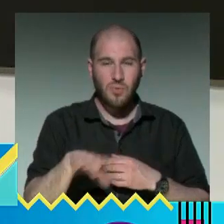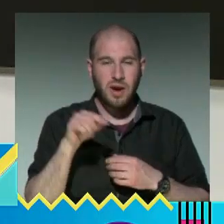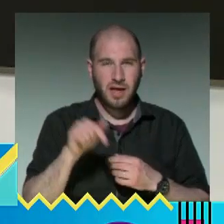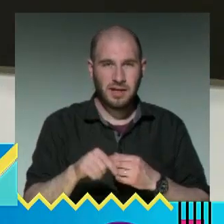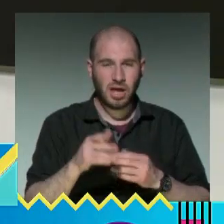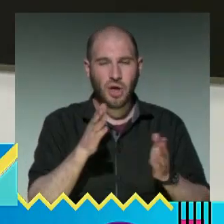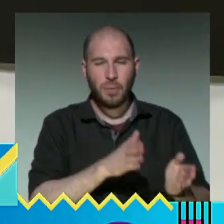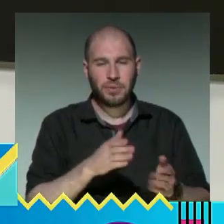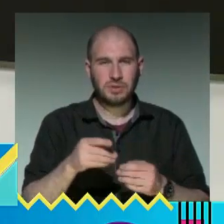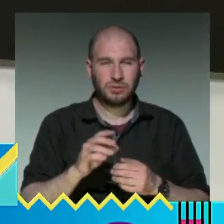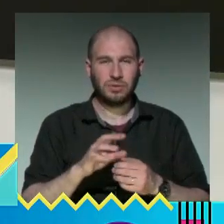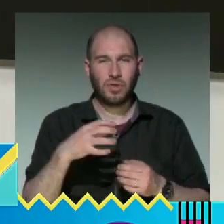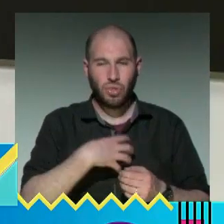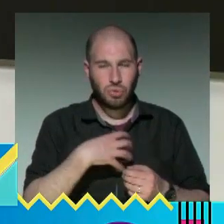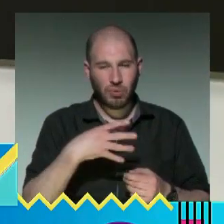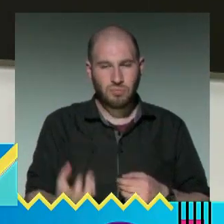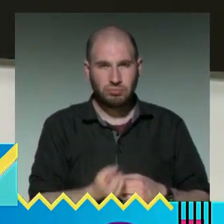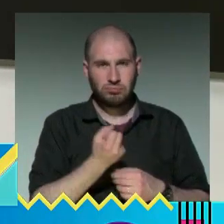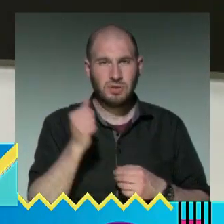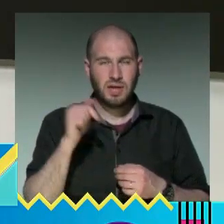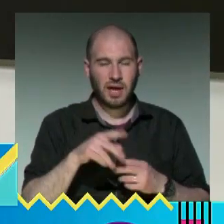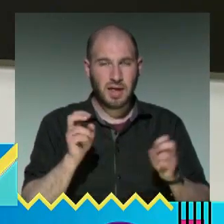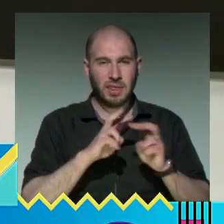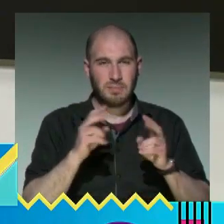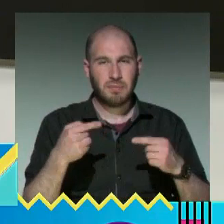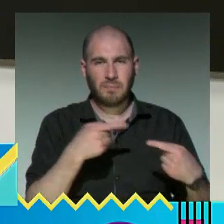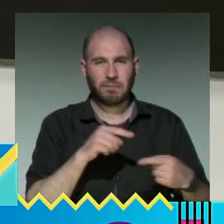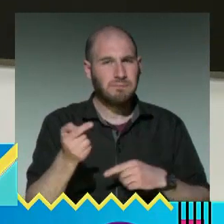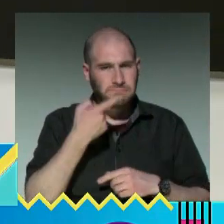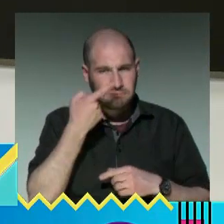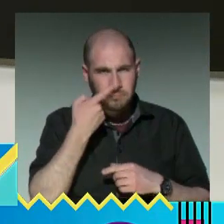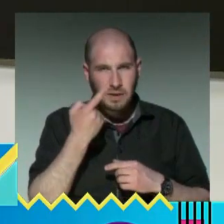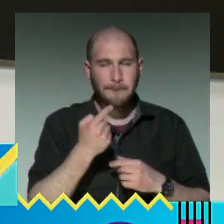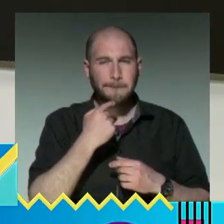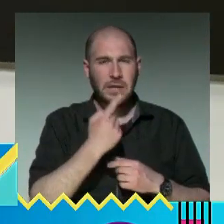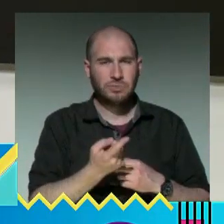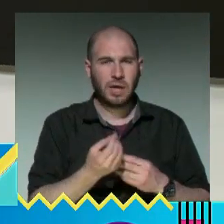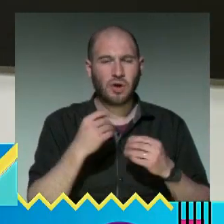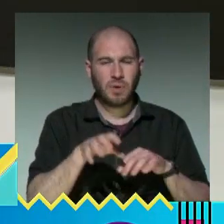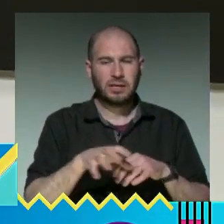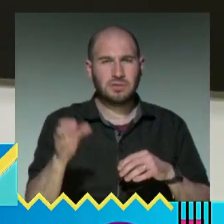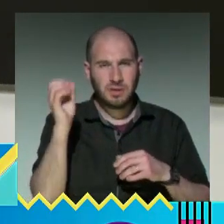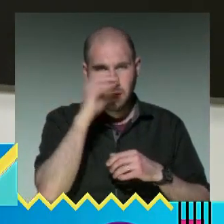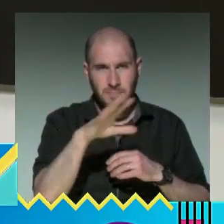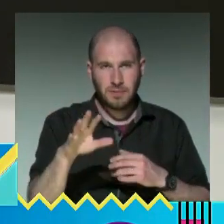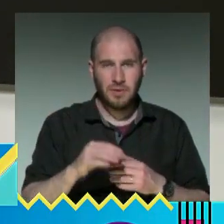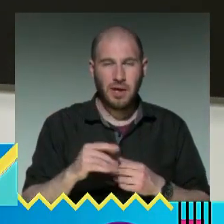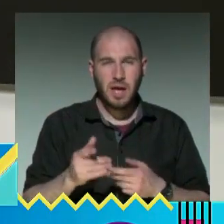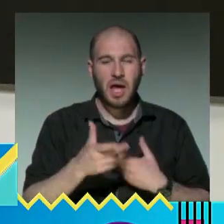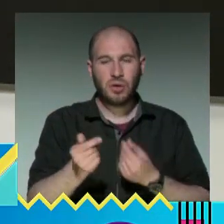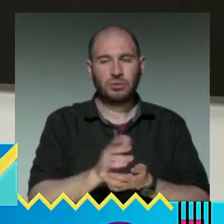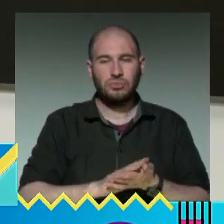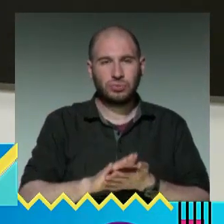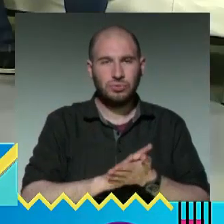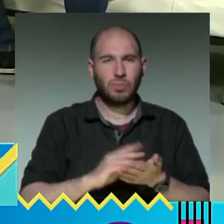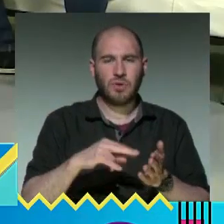generan procesos de dominación y de apropiación, ¿no? Y ahí entra justamente el conflicto de intereses. Preguntarles ahí cómo la extensión rural puede ir a resolver o